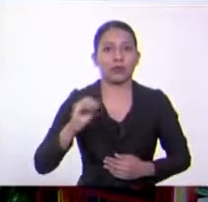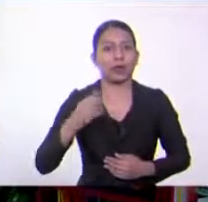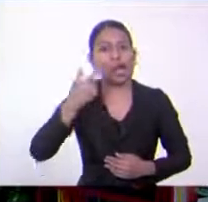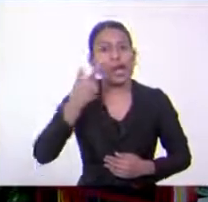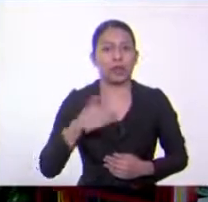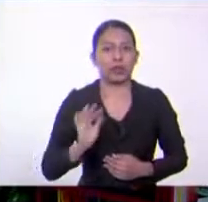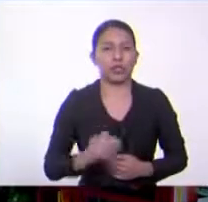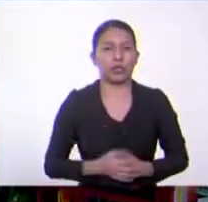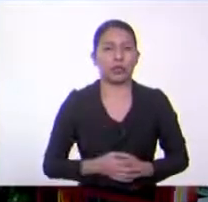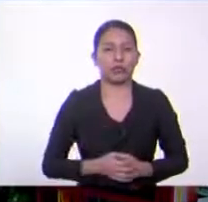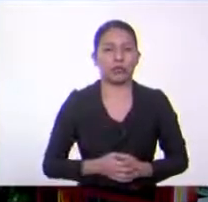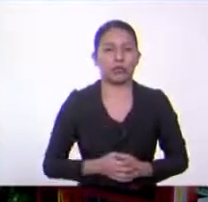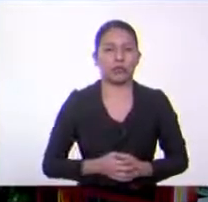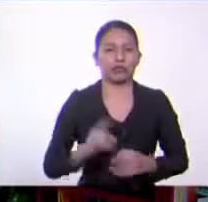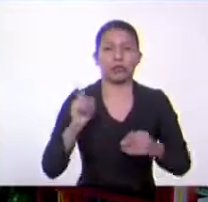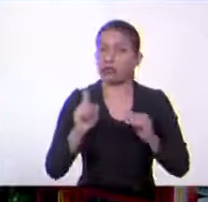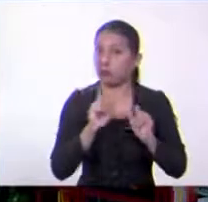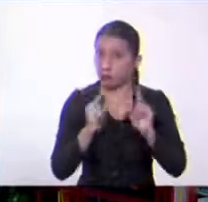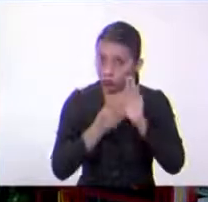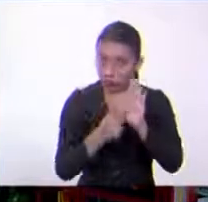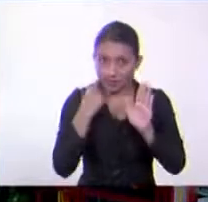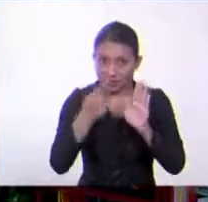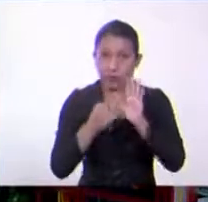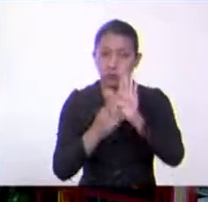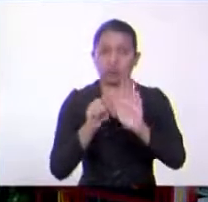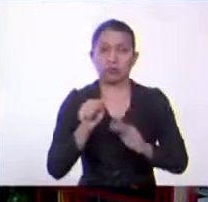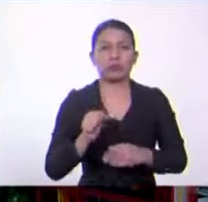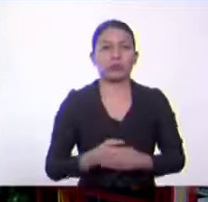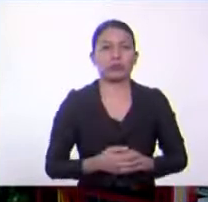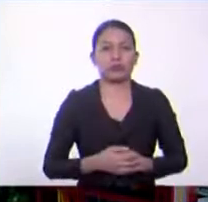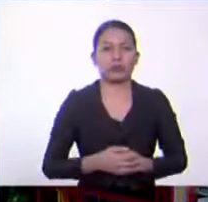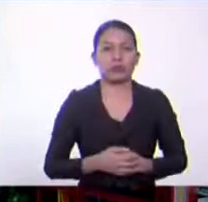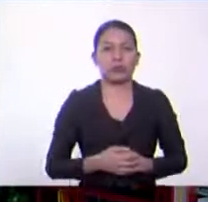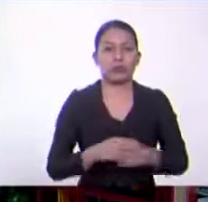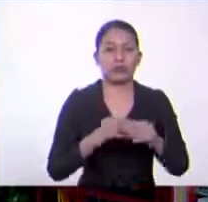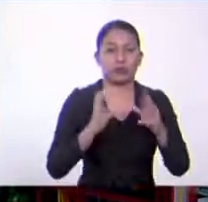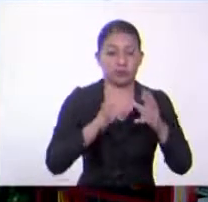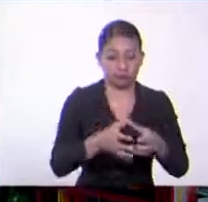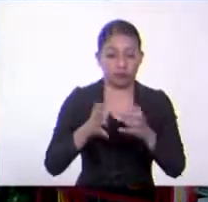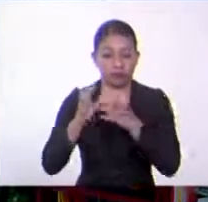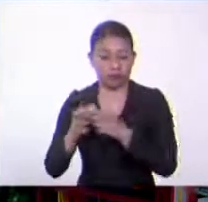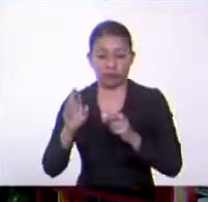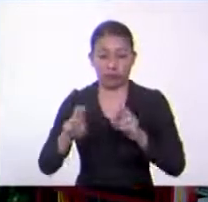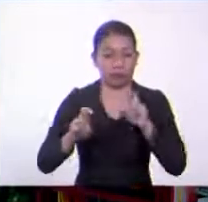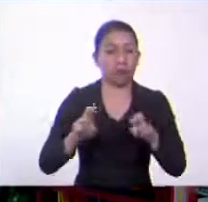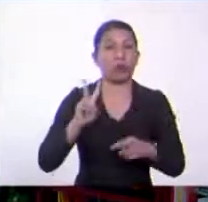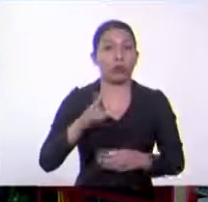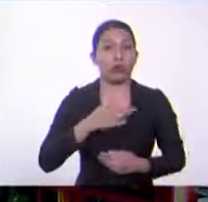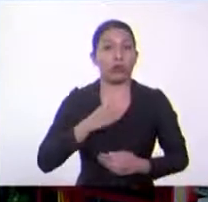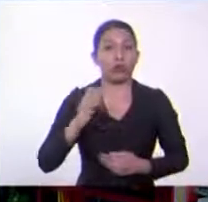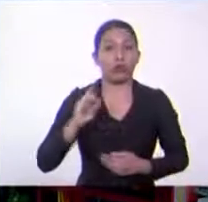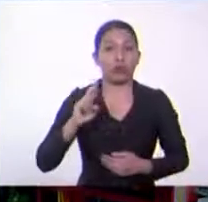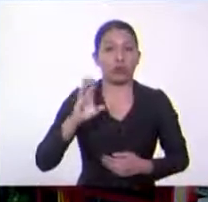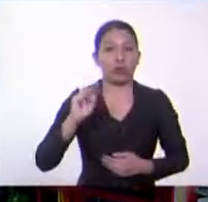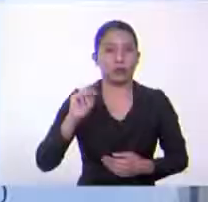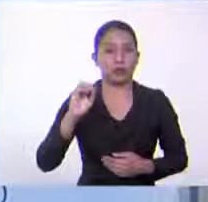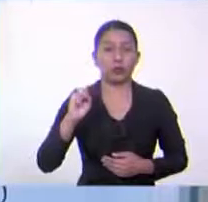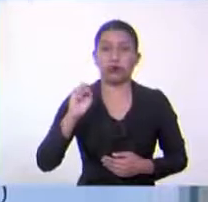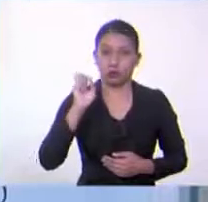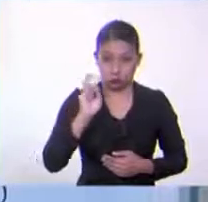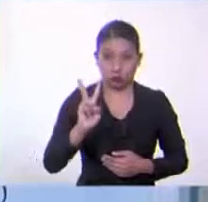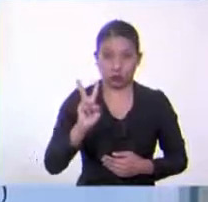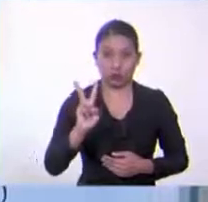ejemplo que se muestra es: estos grupos R son de 2 carbonos y como son 2